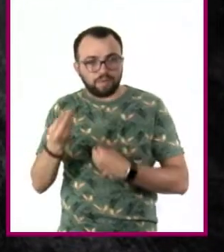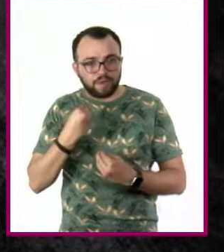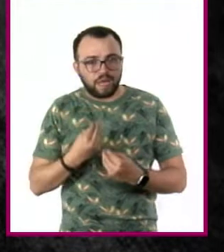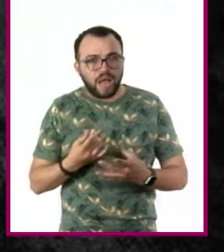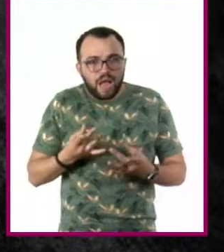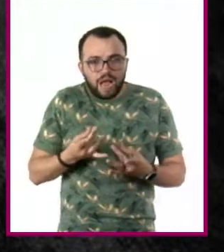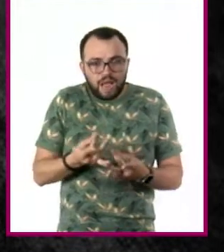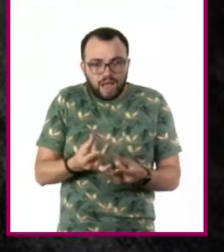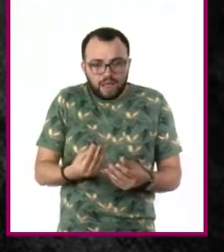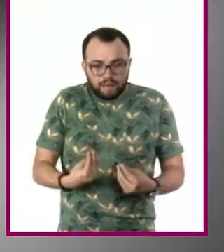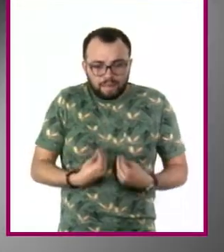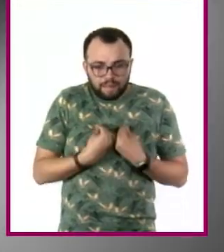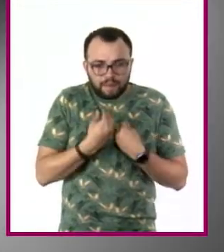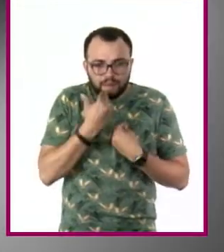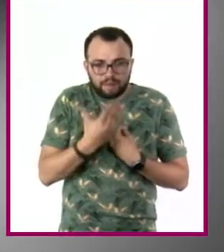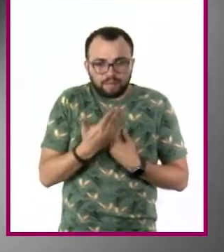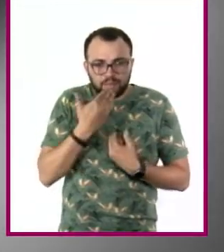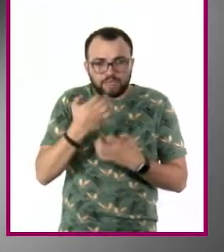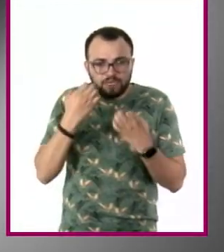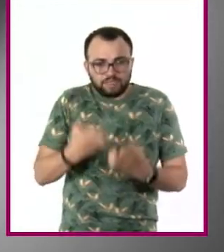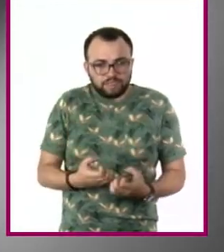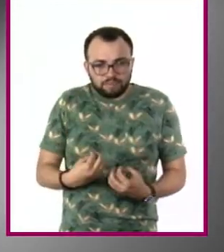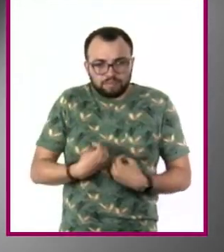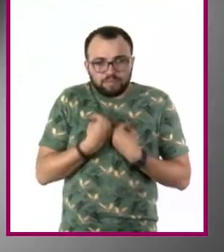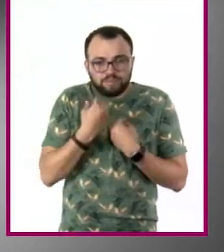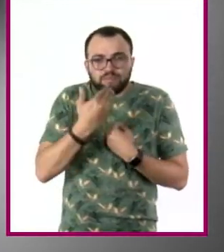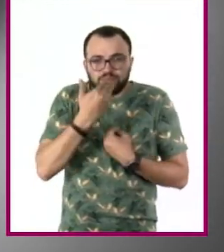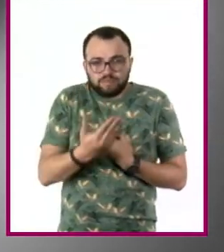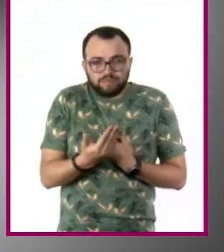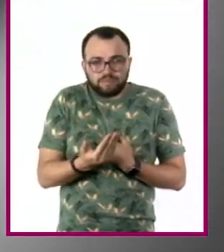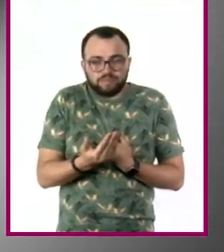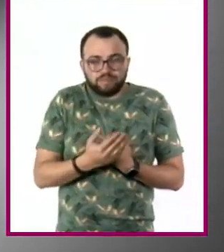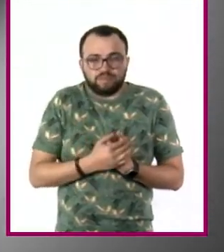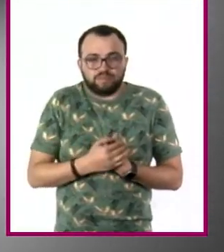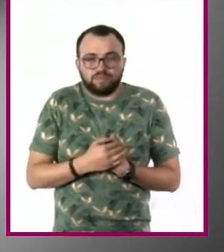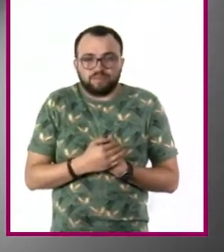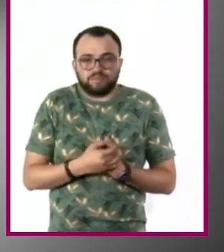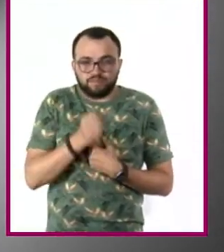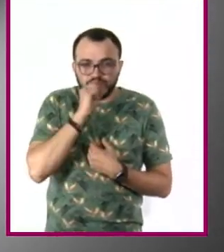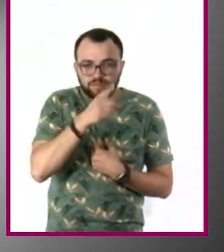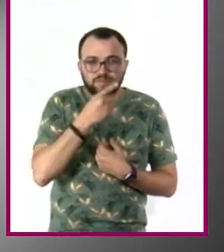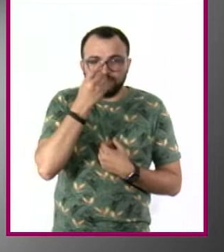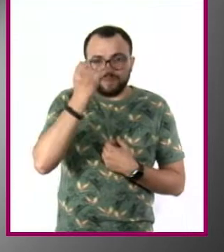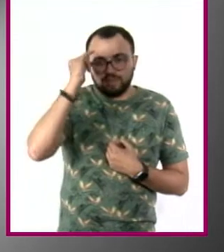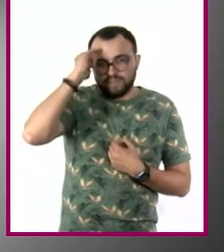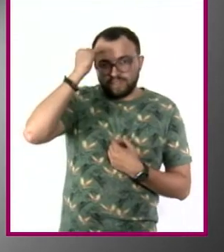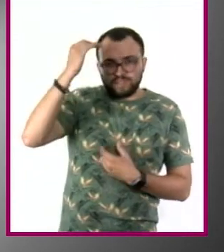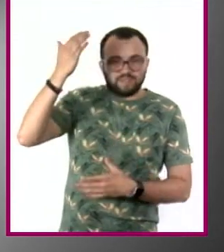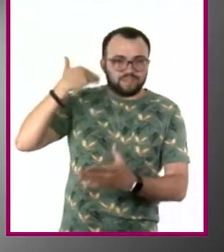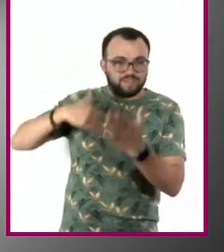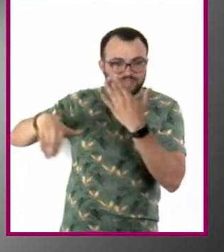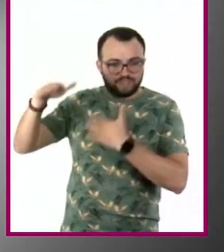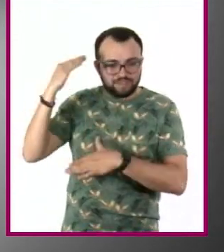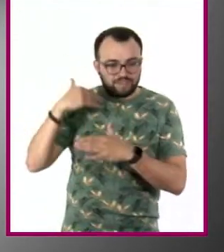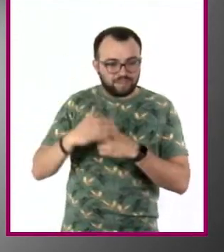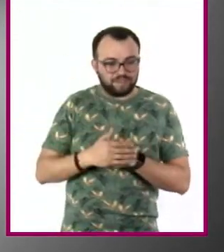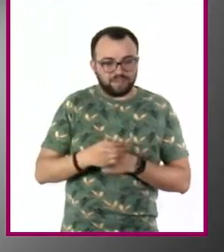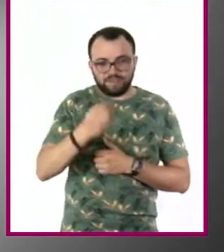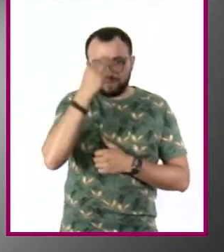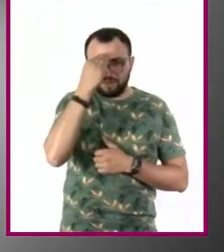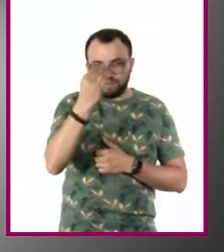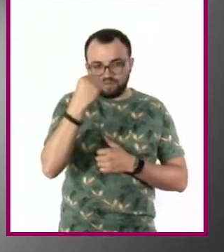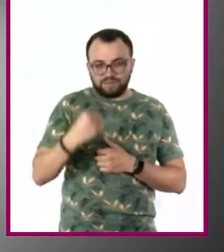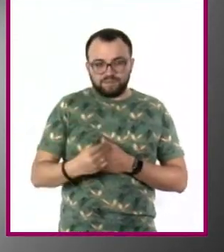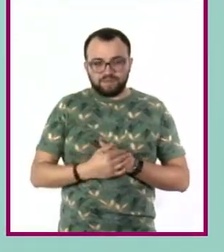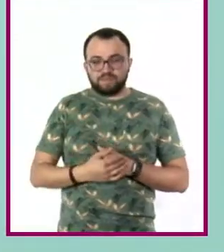calidad de vida, bienestar, vivir bien, como dirían los indígenas aymaras, ¿no?